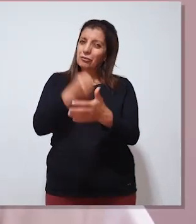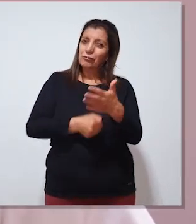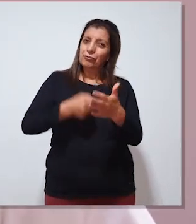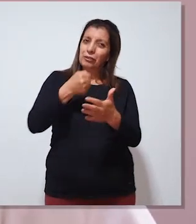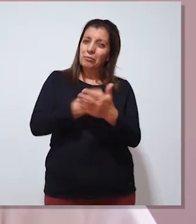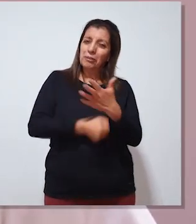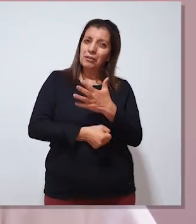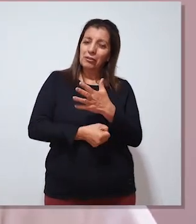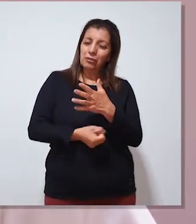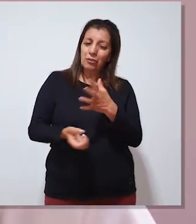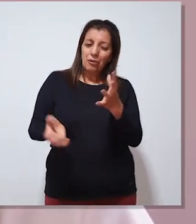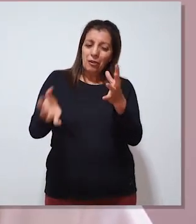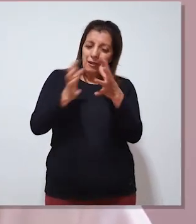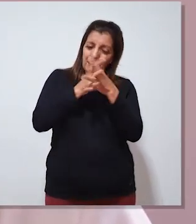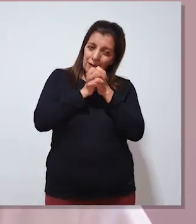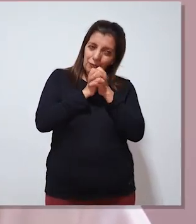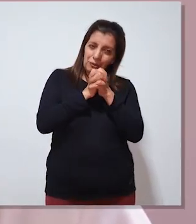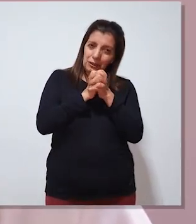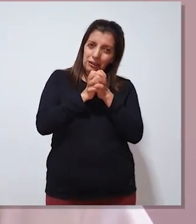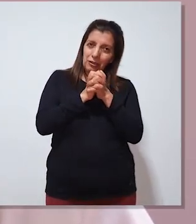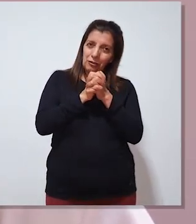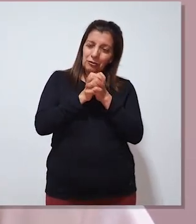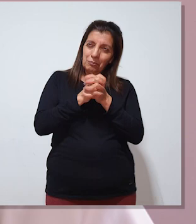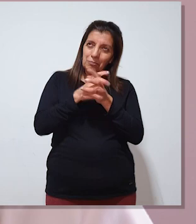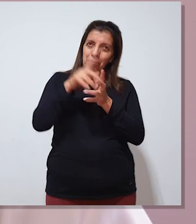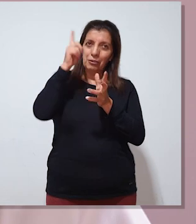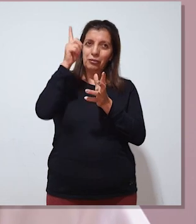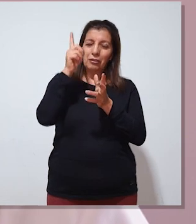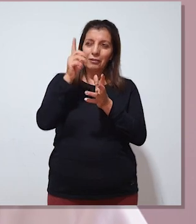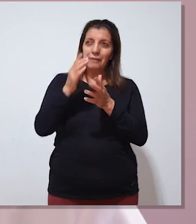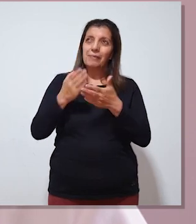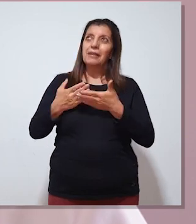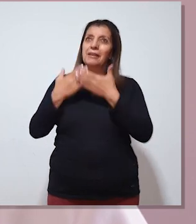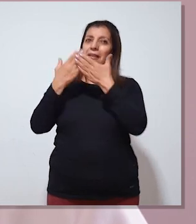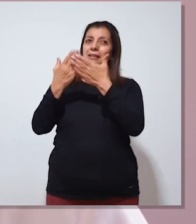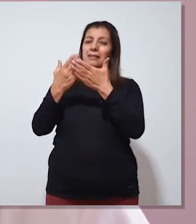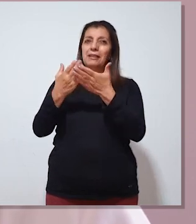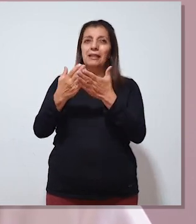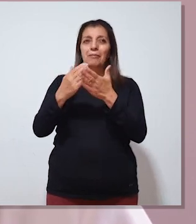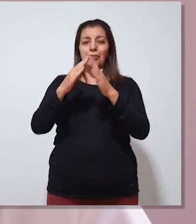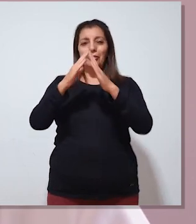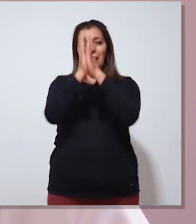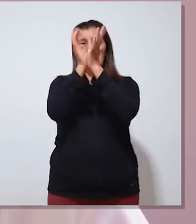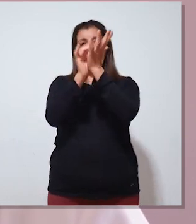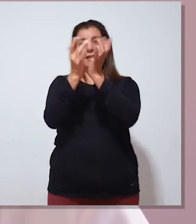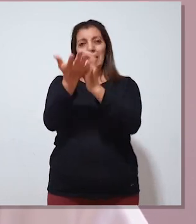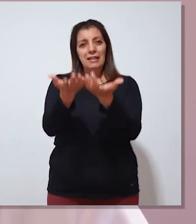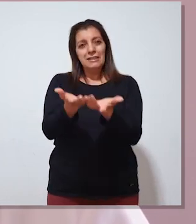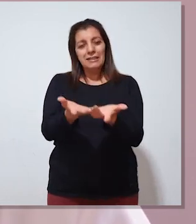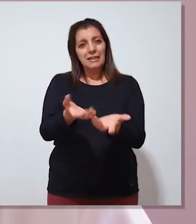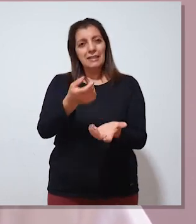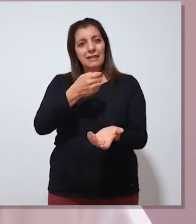la palabra de Dios, te encomendamos nuestra arquidiócesis de Mendoza, para que seamos una iglesia